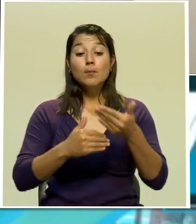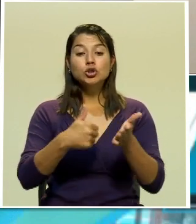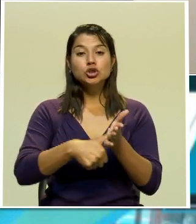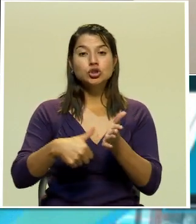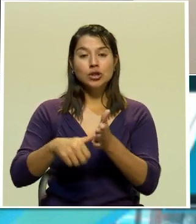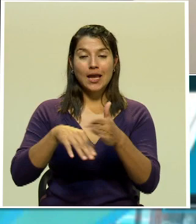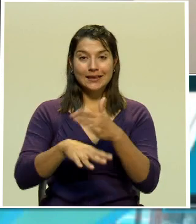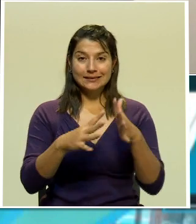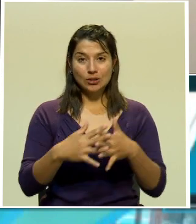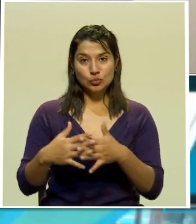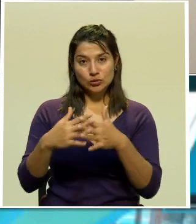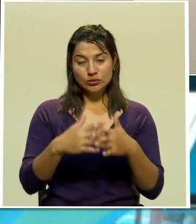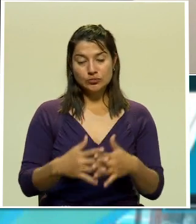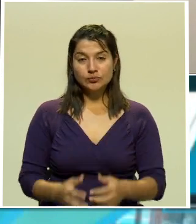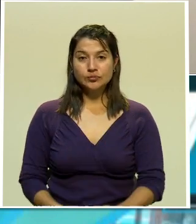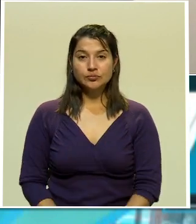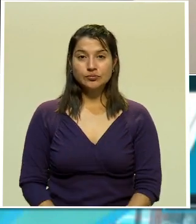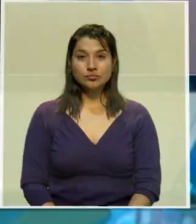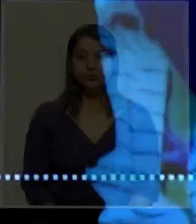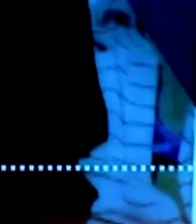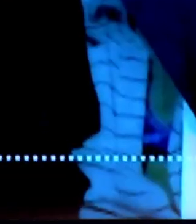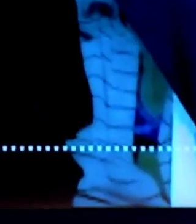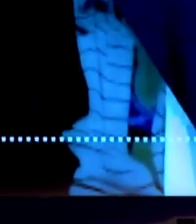los Estados Unidos.